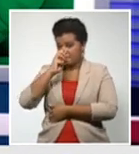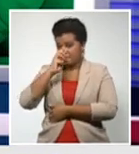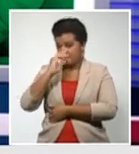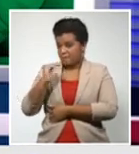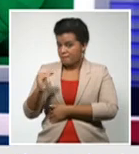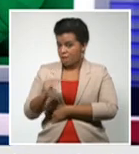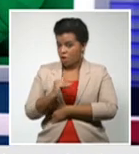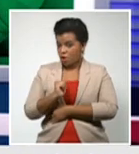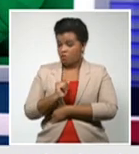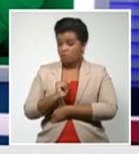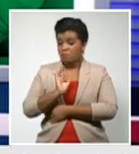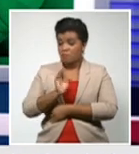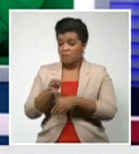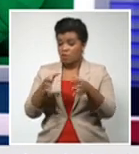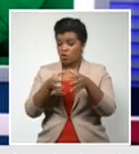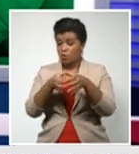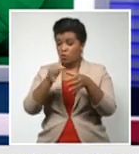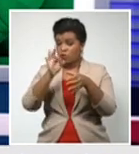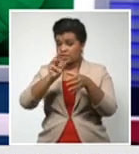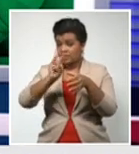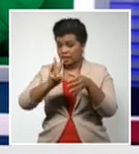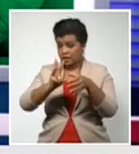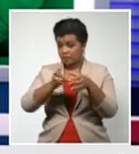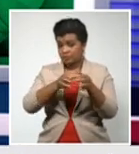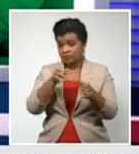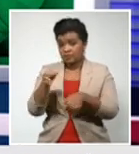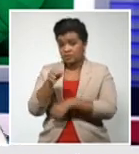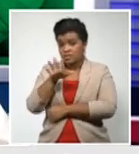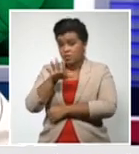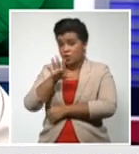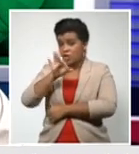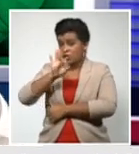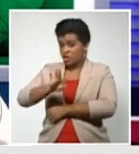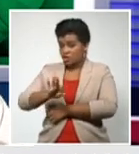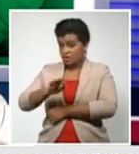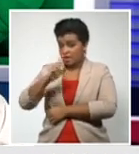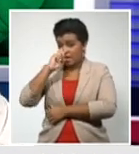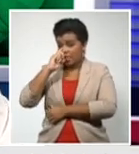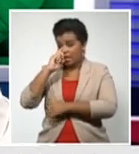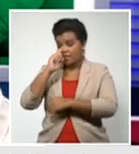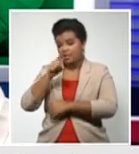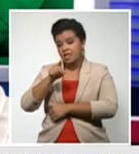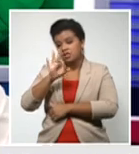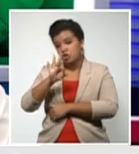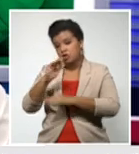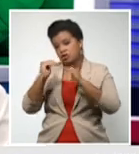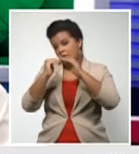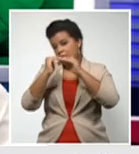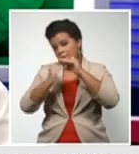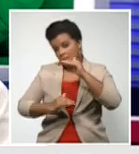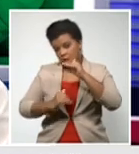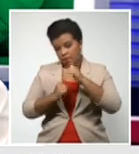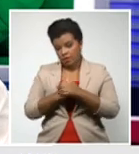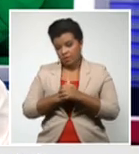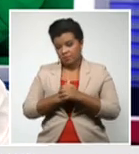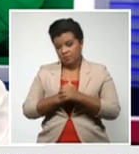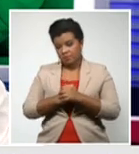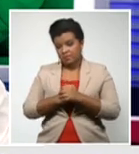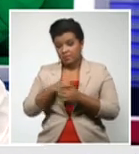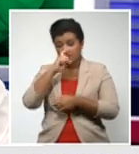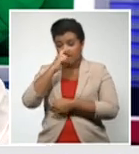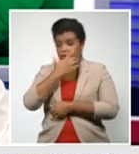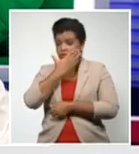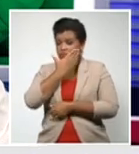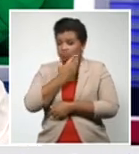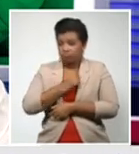estos 83, 58 con 18 años y menos, o sea, en edades pediátricas. Y